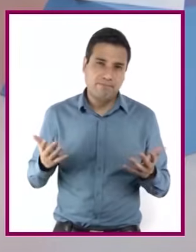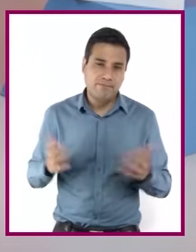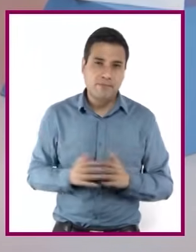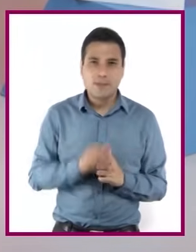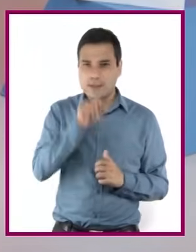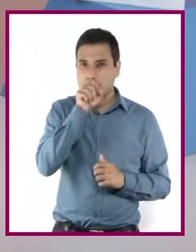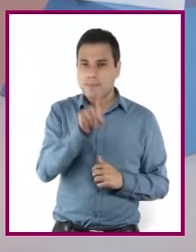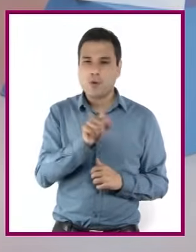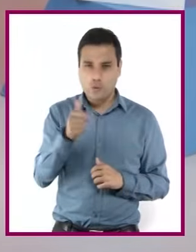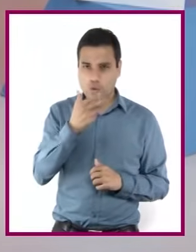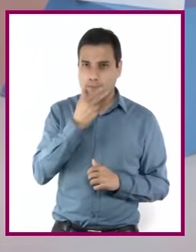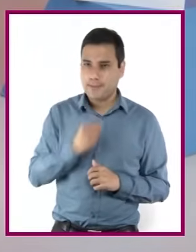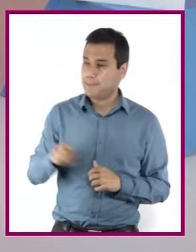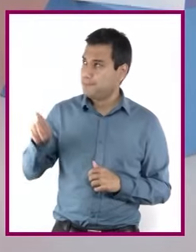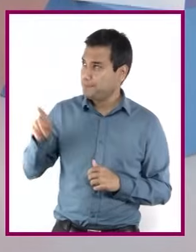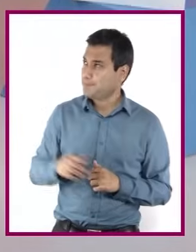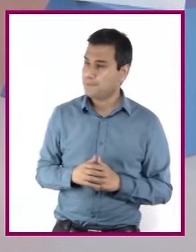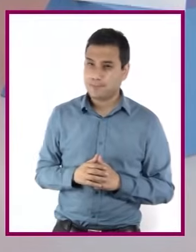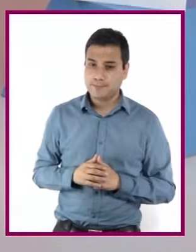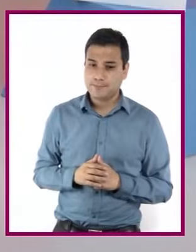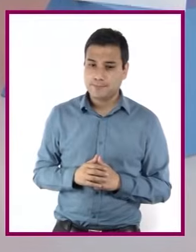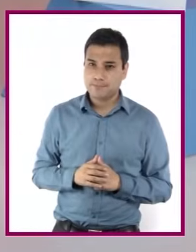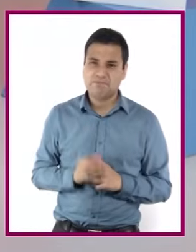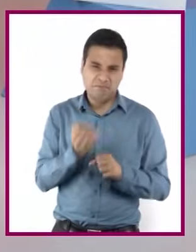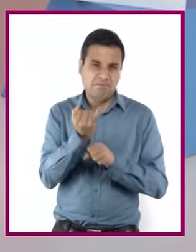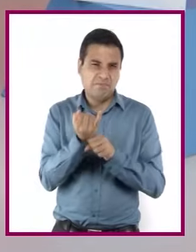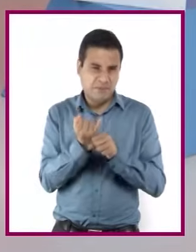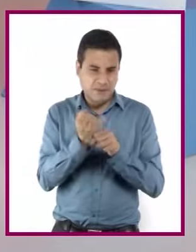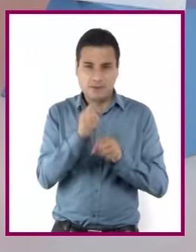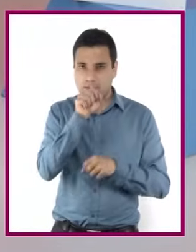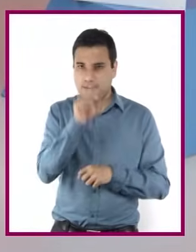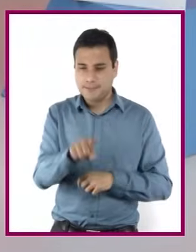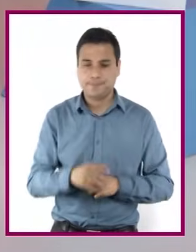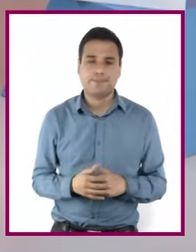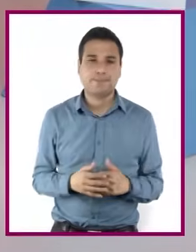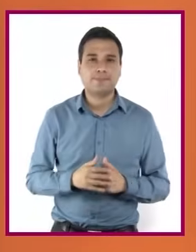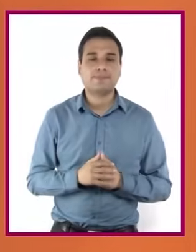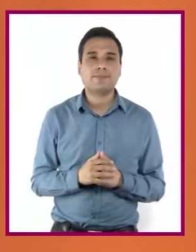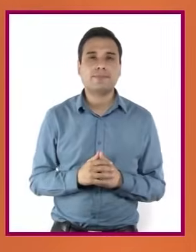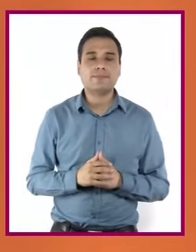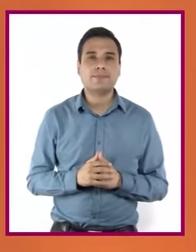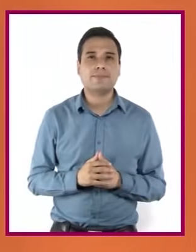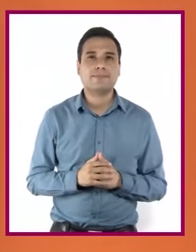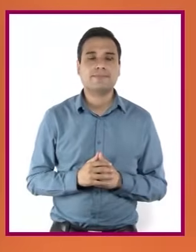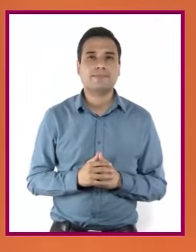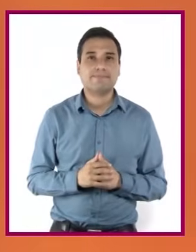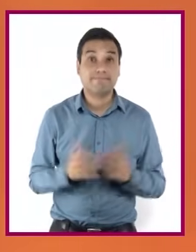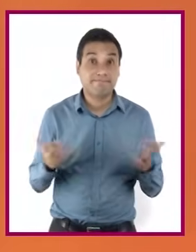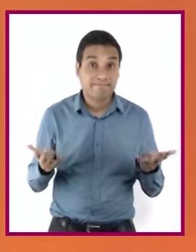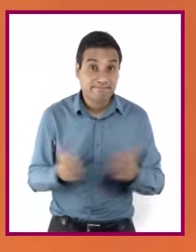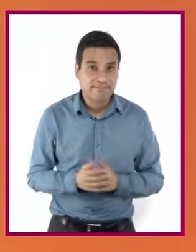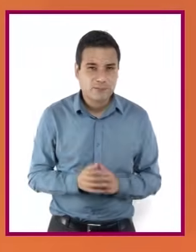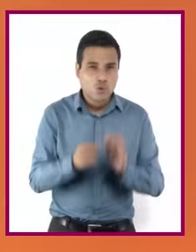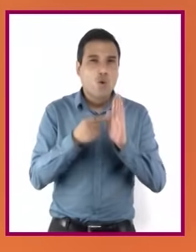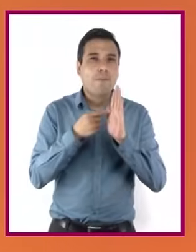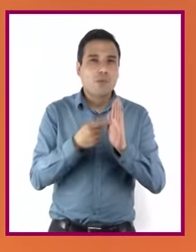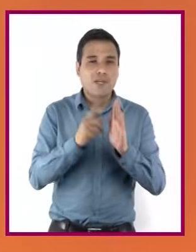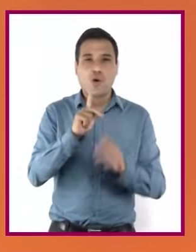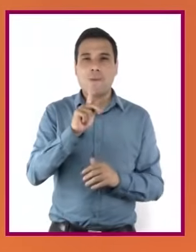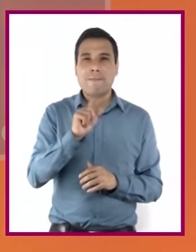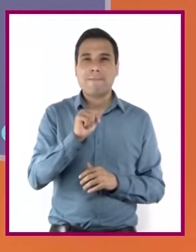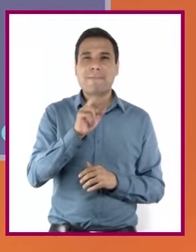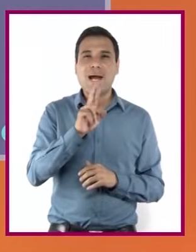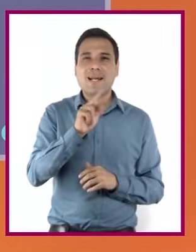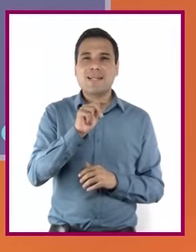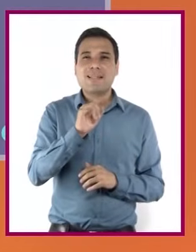como Clausius, Maxwell y Boltzmann en el siglo XIX. Se trata del modelo de partículas en